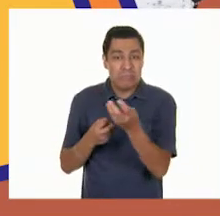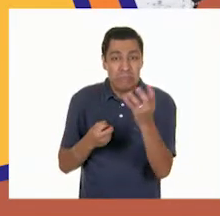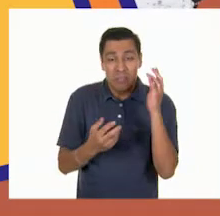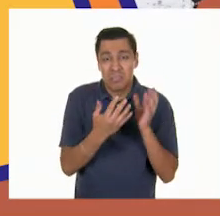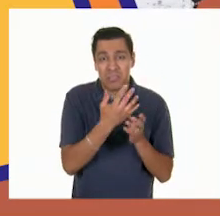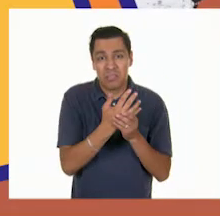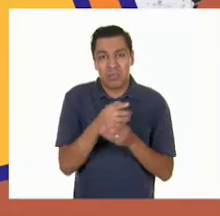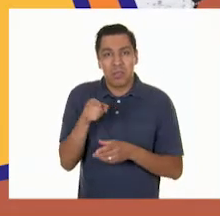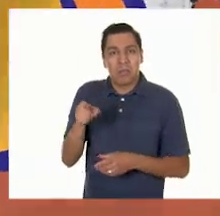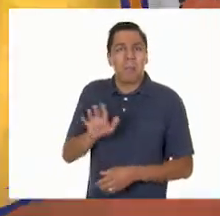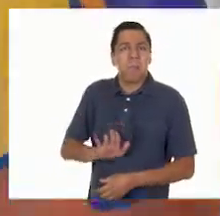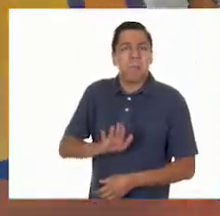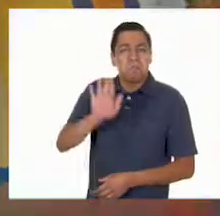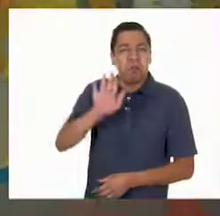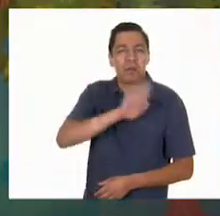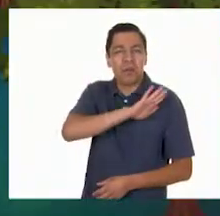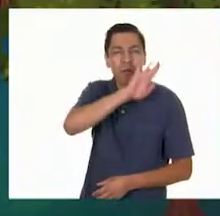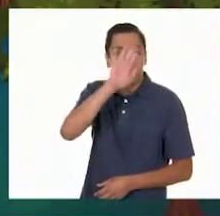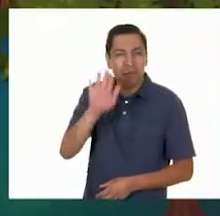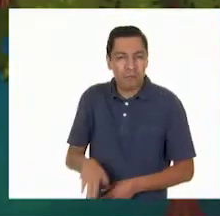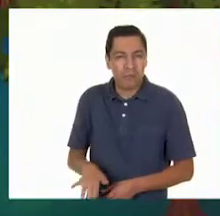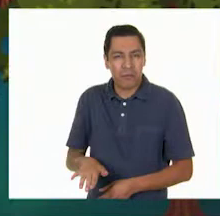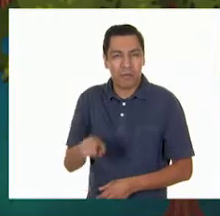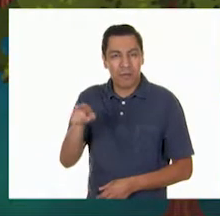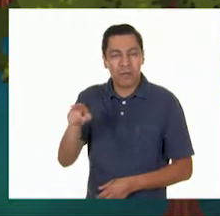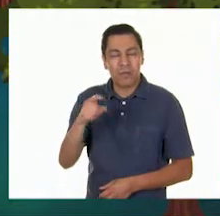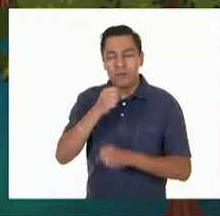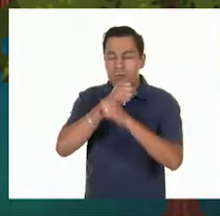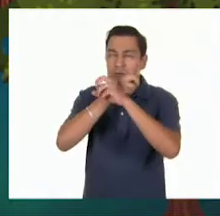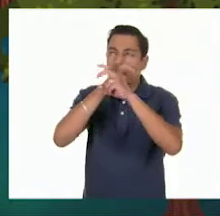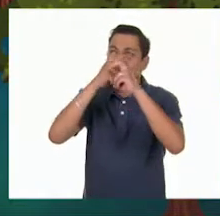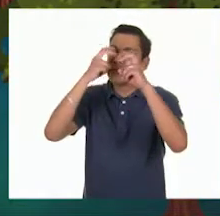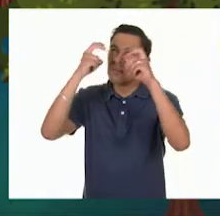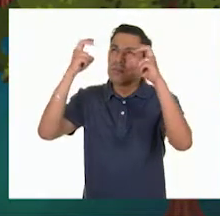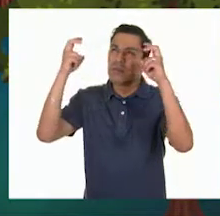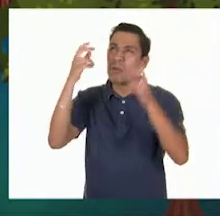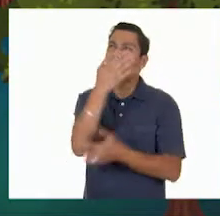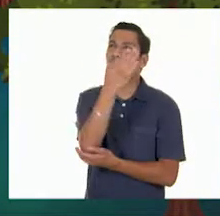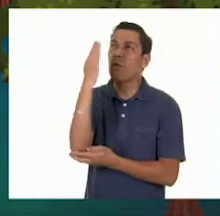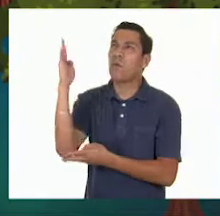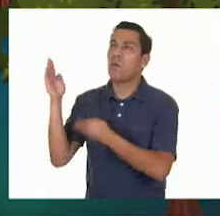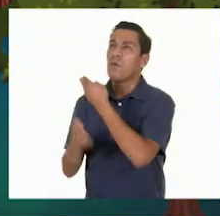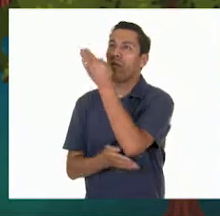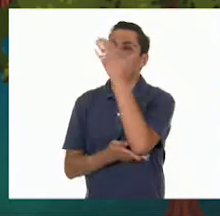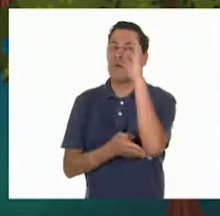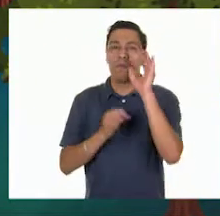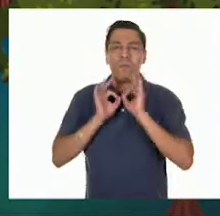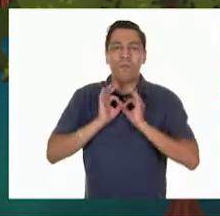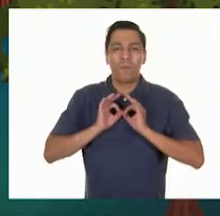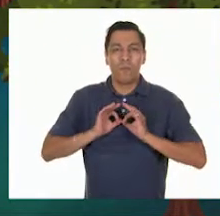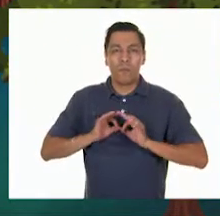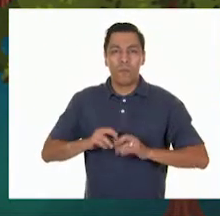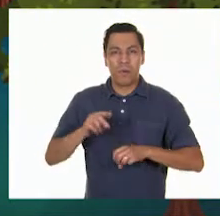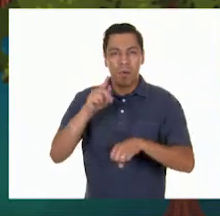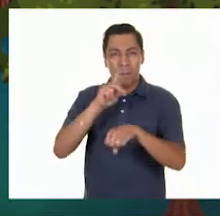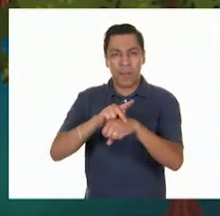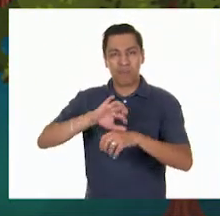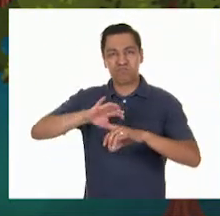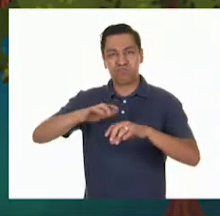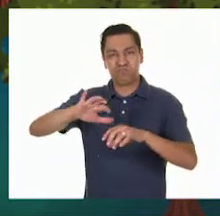en ese sueño tuvo la sensación de haber estado en un bosque tranquilo atravesado por veredas rocosas en donde